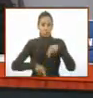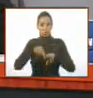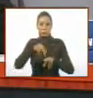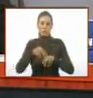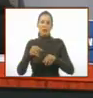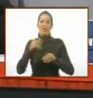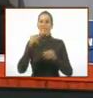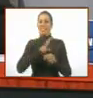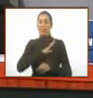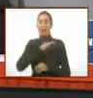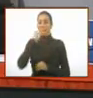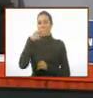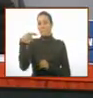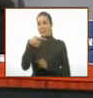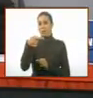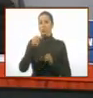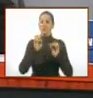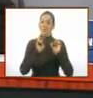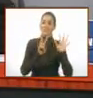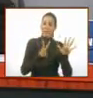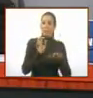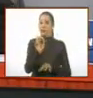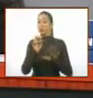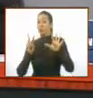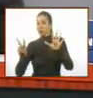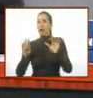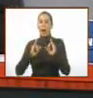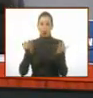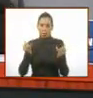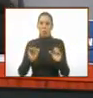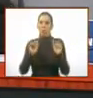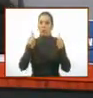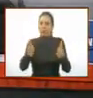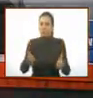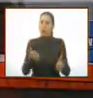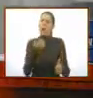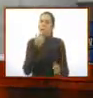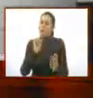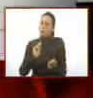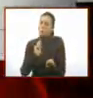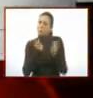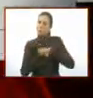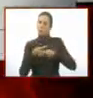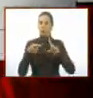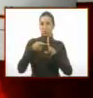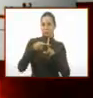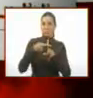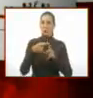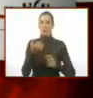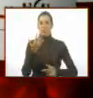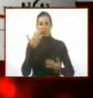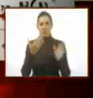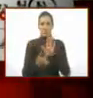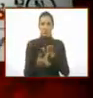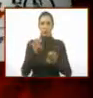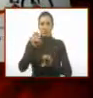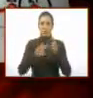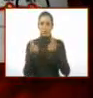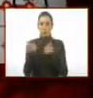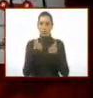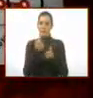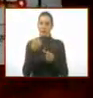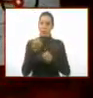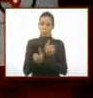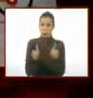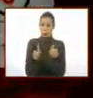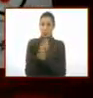menos 7.7, ya comenzó a reactivarse. O sea, ya lo tenemos como un indicador. Durante la presentación del balance económico se anunció que el